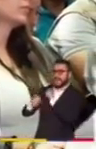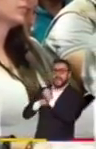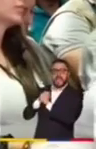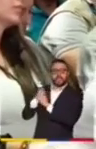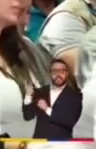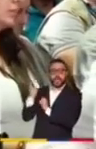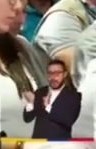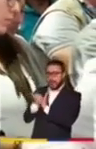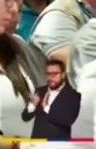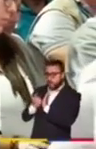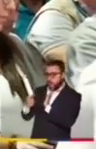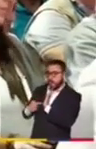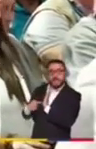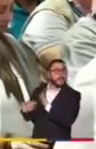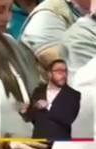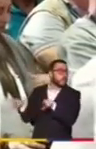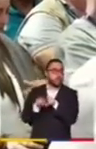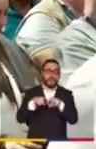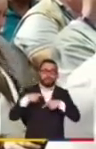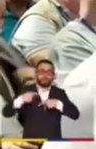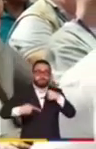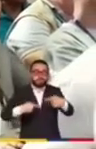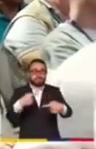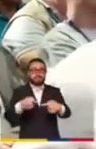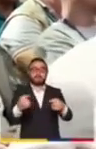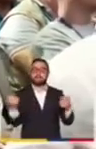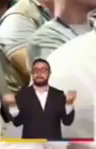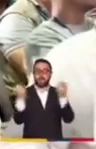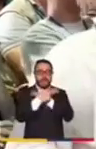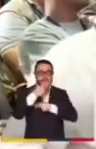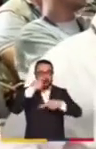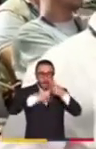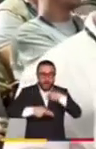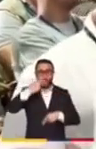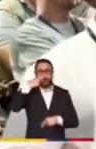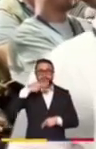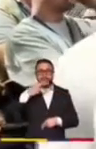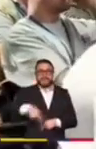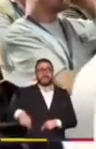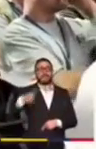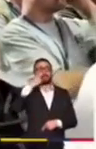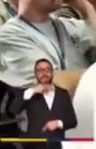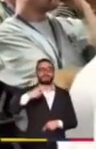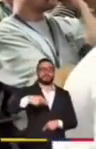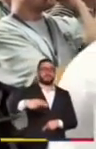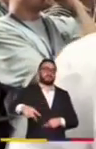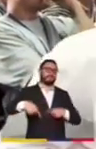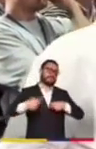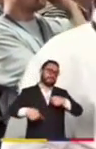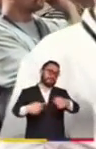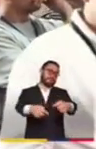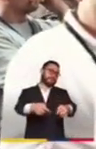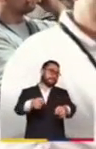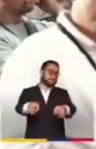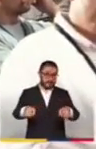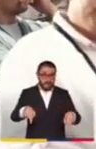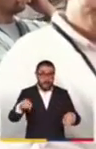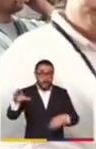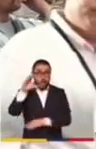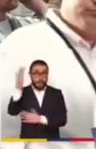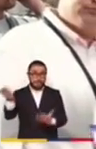soledad, sumidas en la violencia, nuestros hijos, nuestros nietos y nuestros bisnietos, y eso no se merece